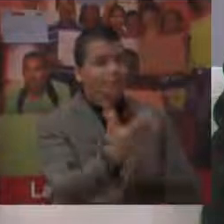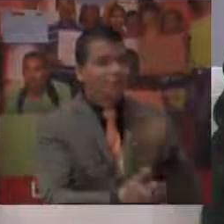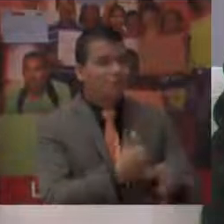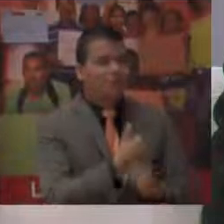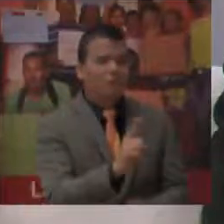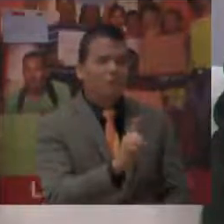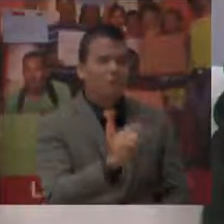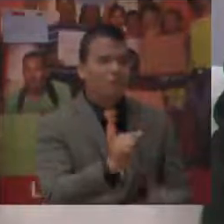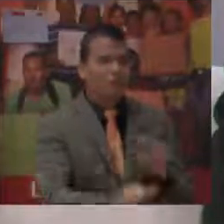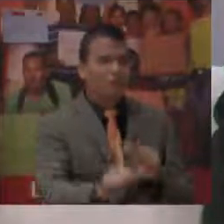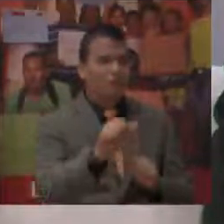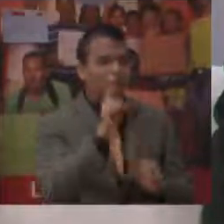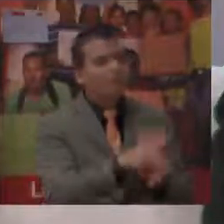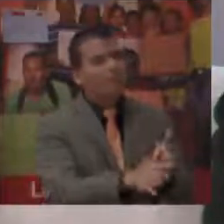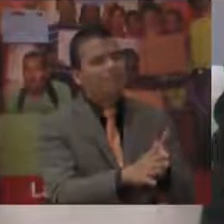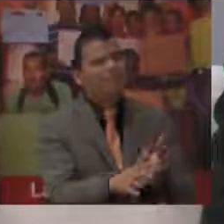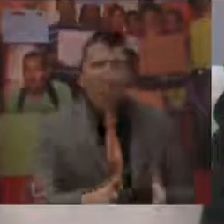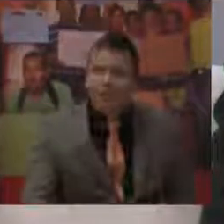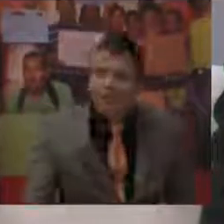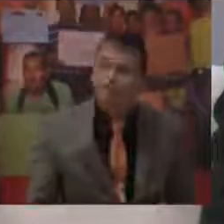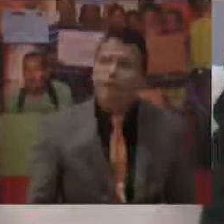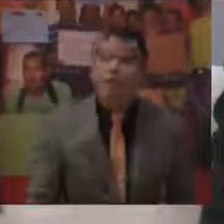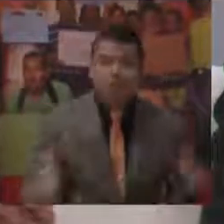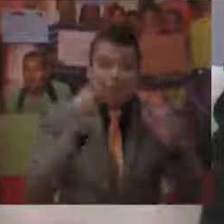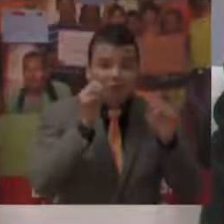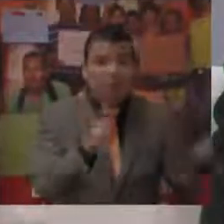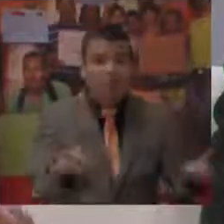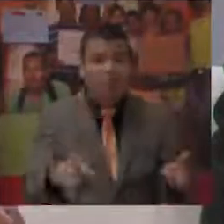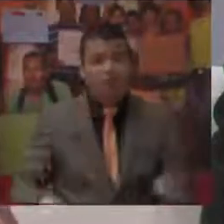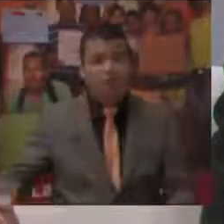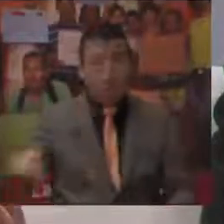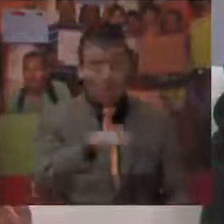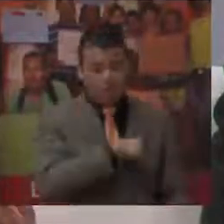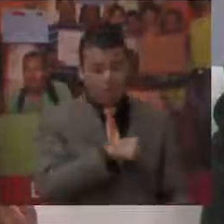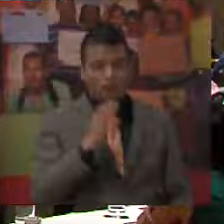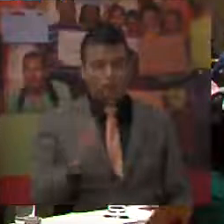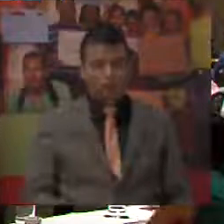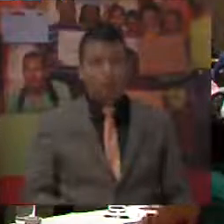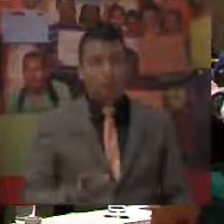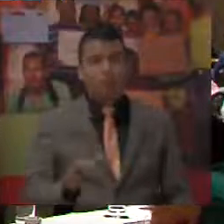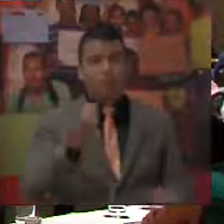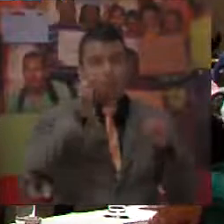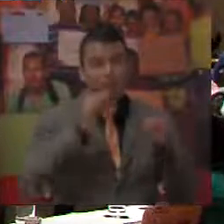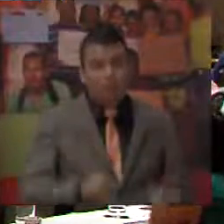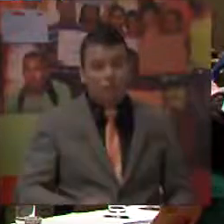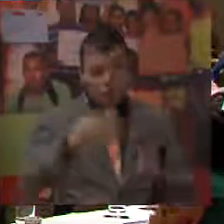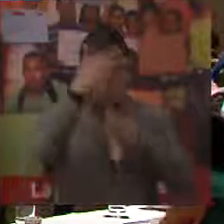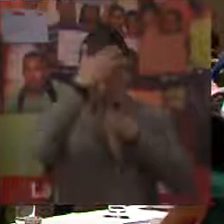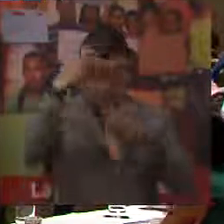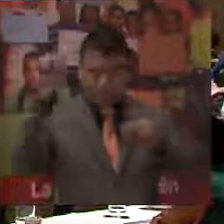de por vida. Entonces, las personas que en este momento tenemos, el desmovilizado que